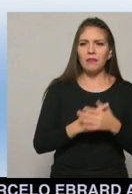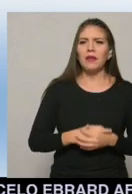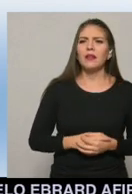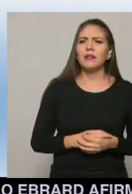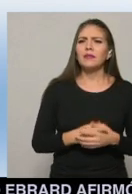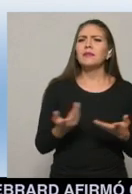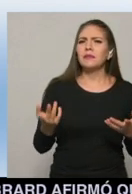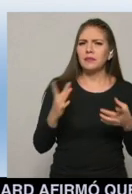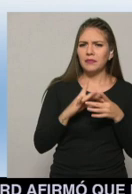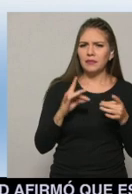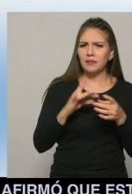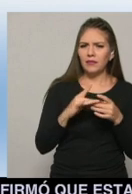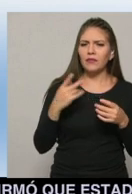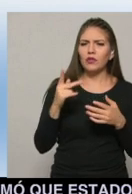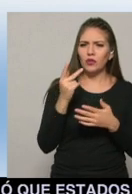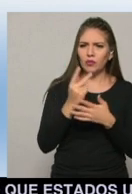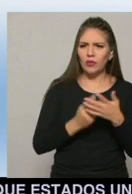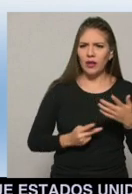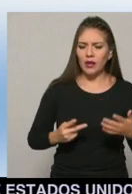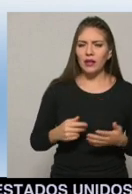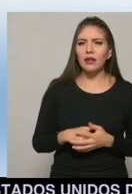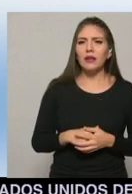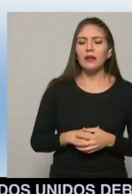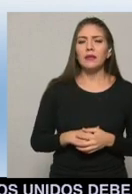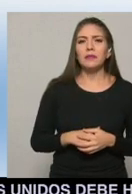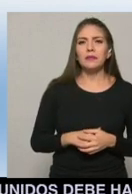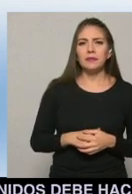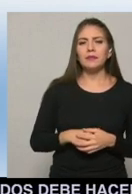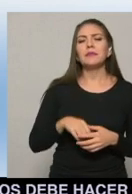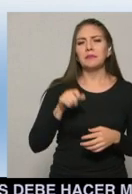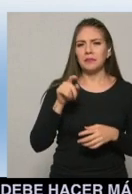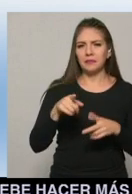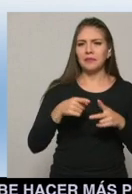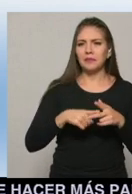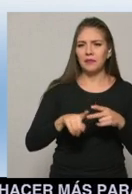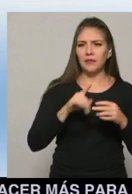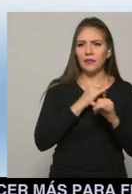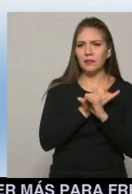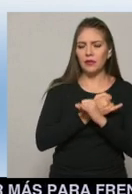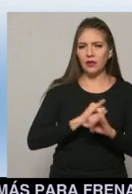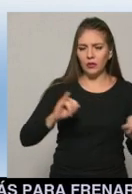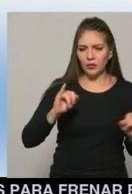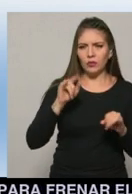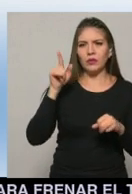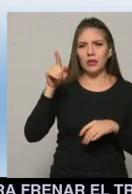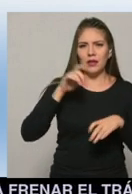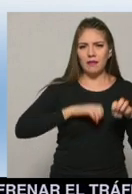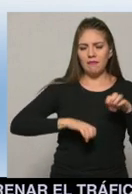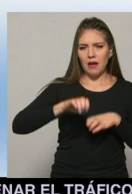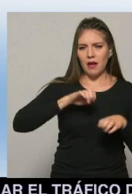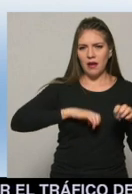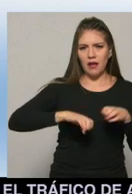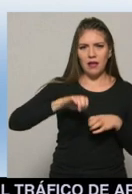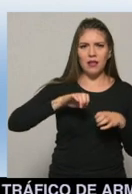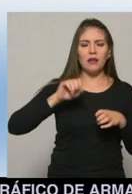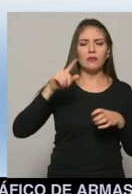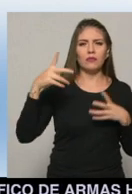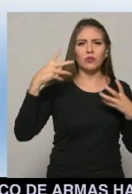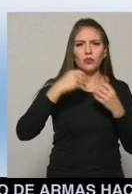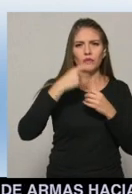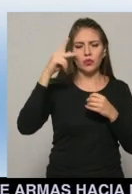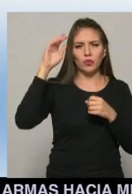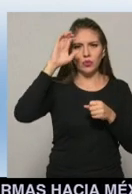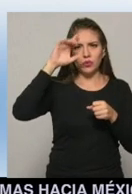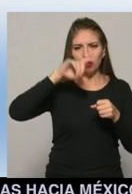programa? Sí, claro. Pues comenzamos por la inauguración que se va a hacer en la Embajada con la agregada cultural de México allá